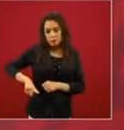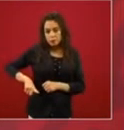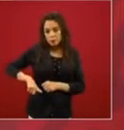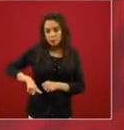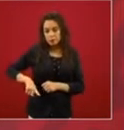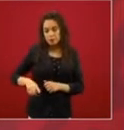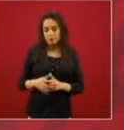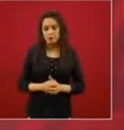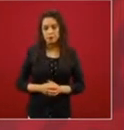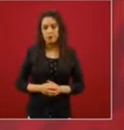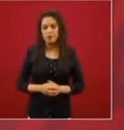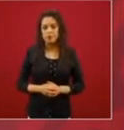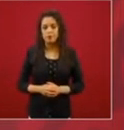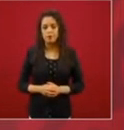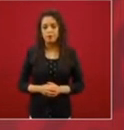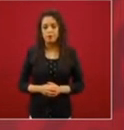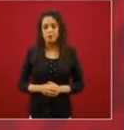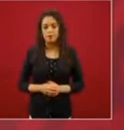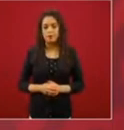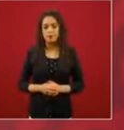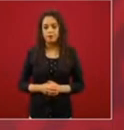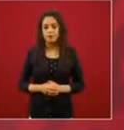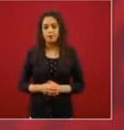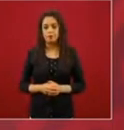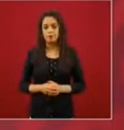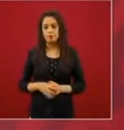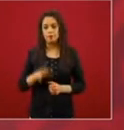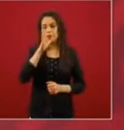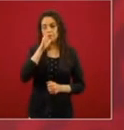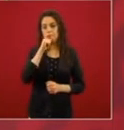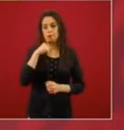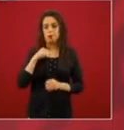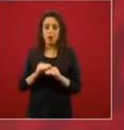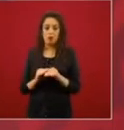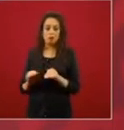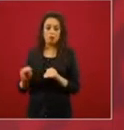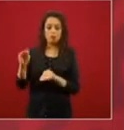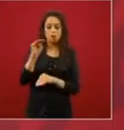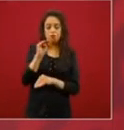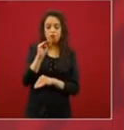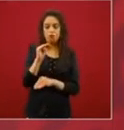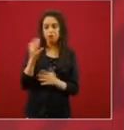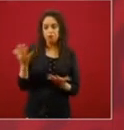No podemos ensimismarnos, que todo el presupuesto